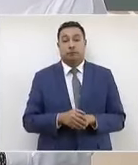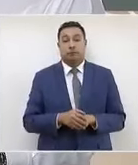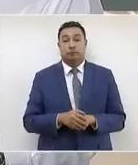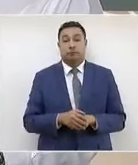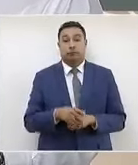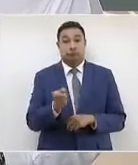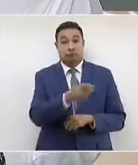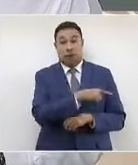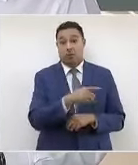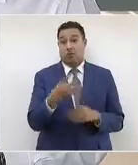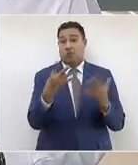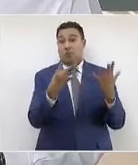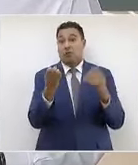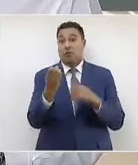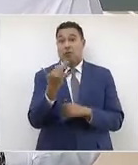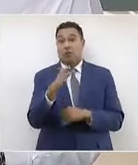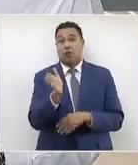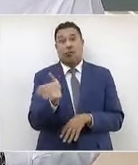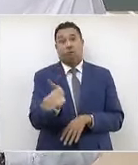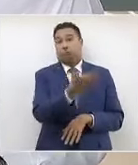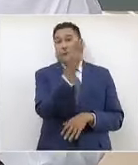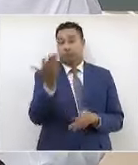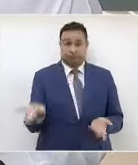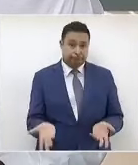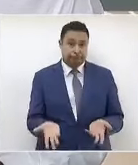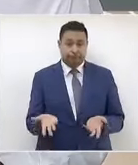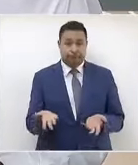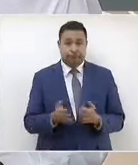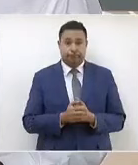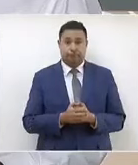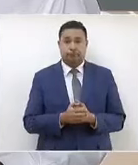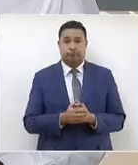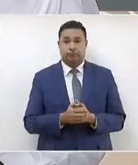Tenían que rechazar a 950 y hacían